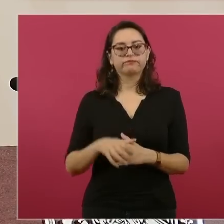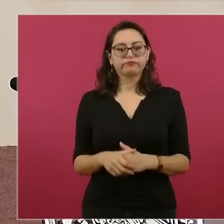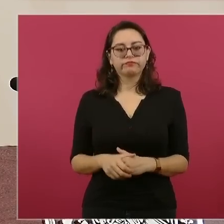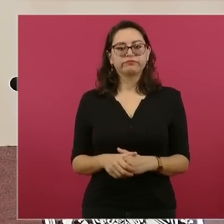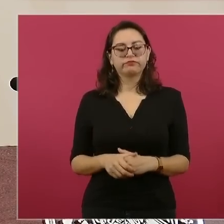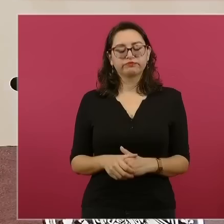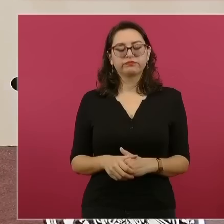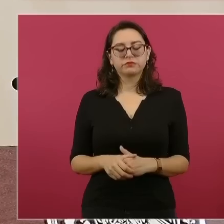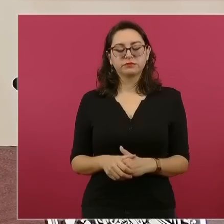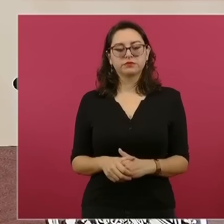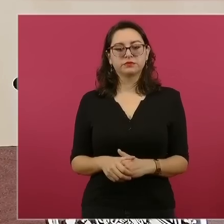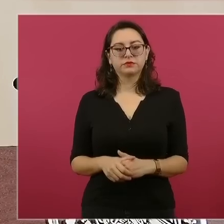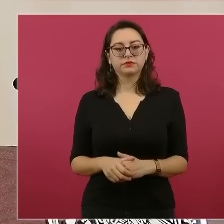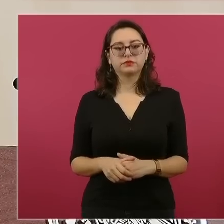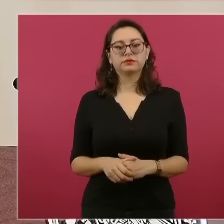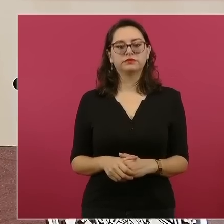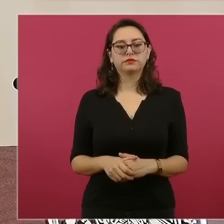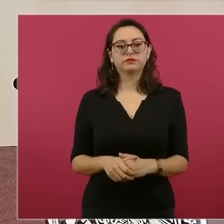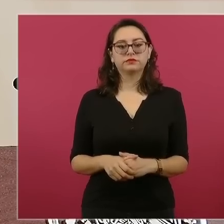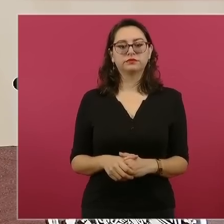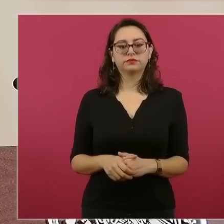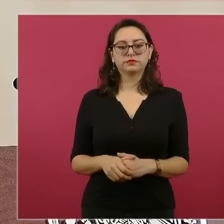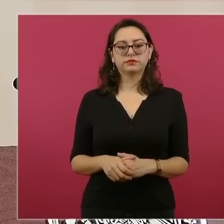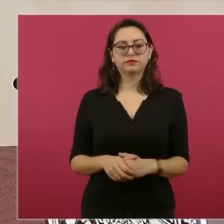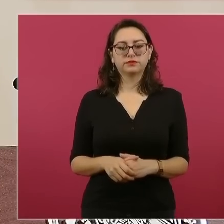servicio público,